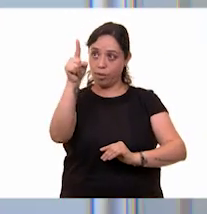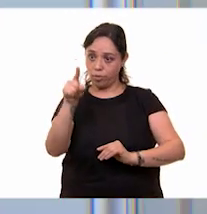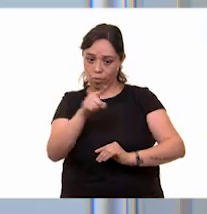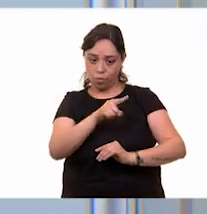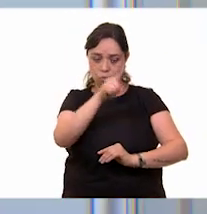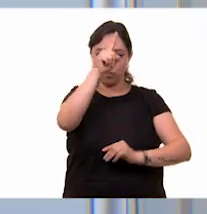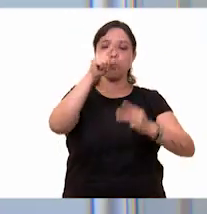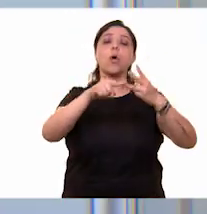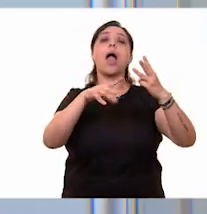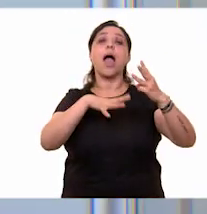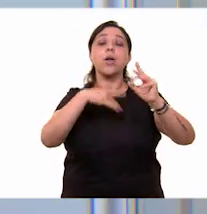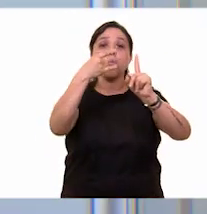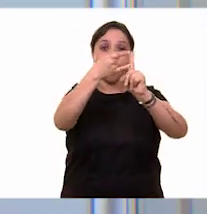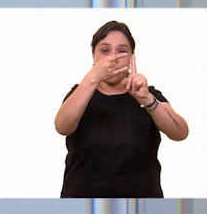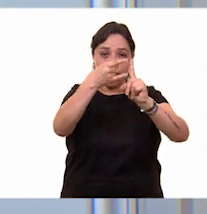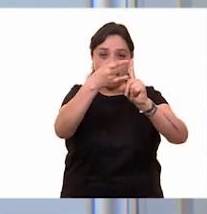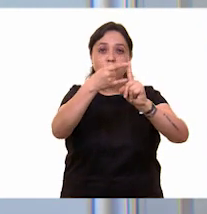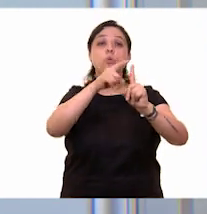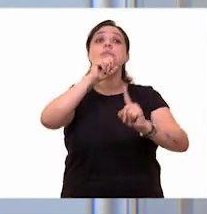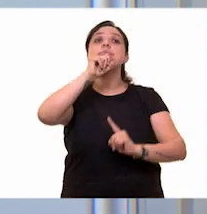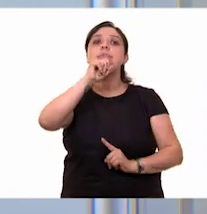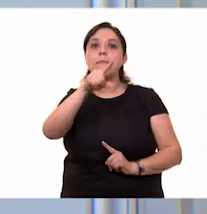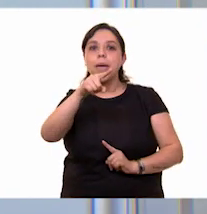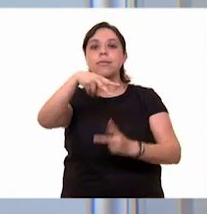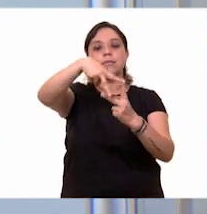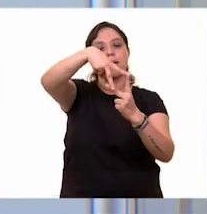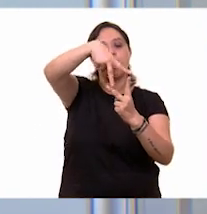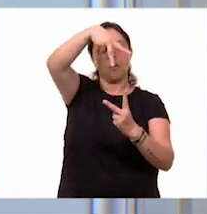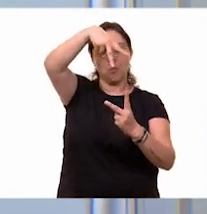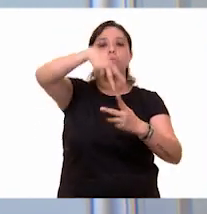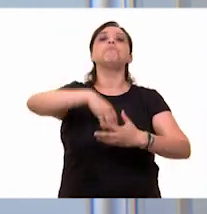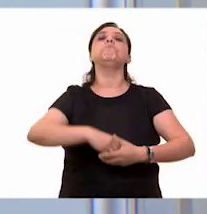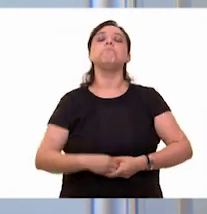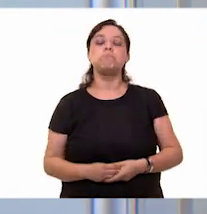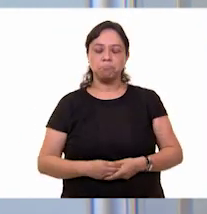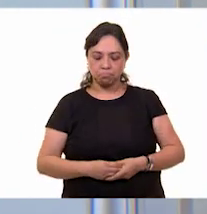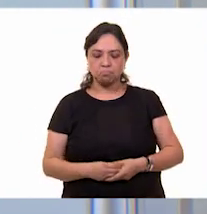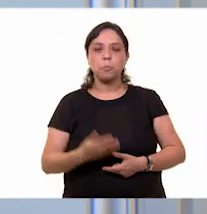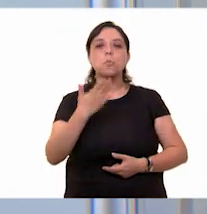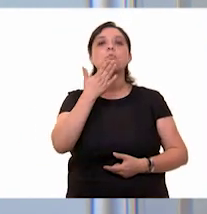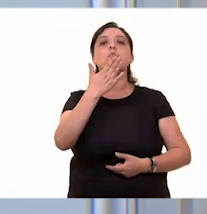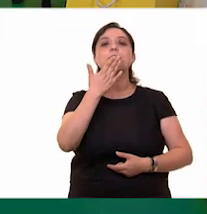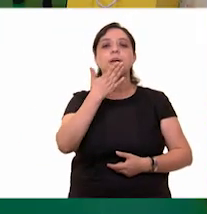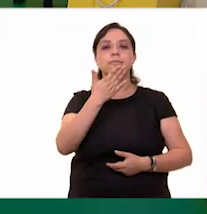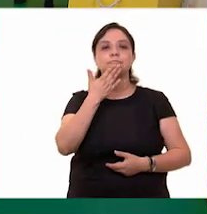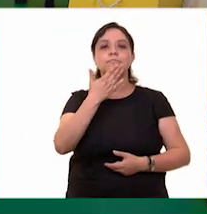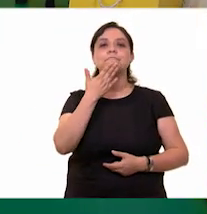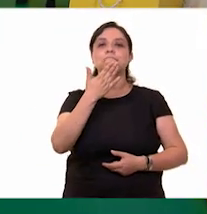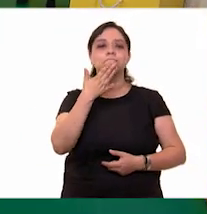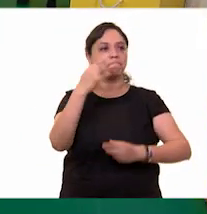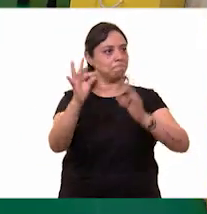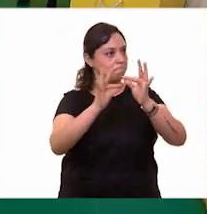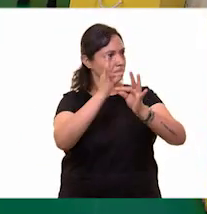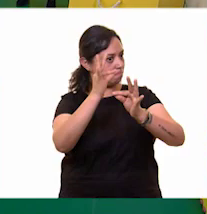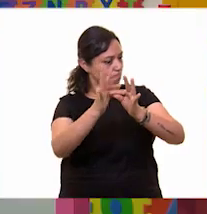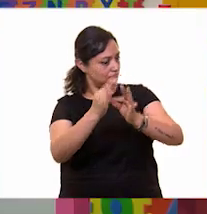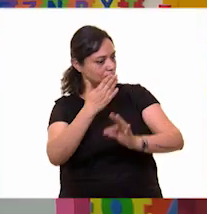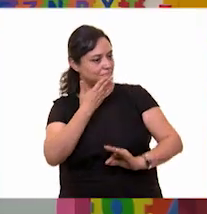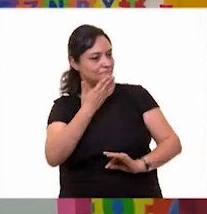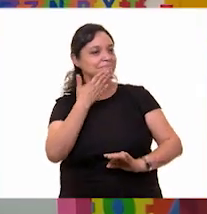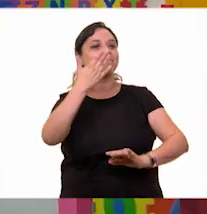cuadrado y tenemos rombo. Muy bien, Oscar. Excelente.